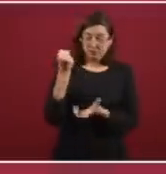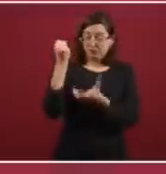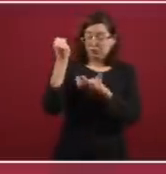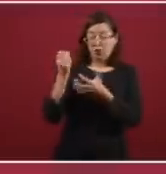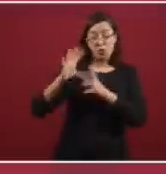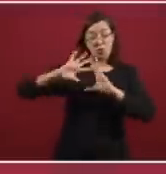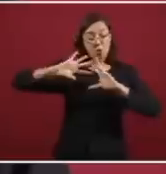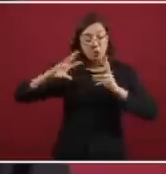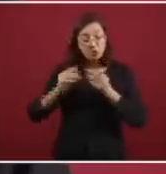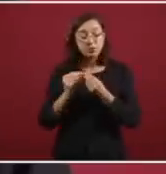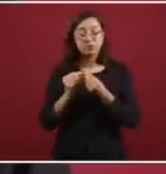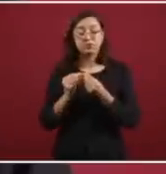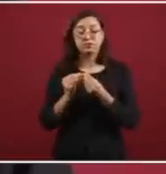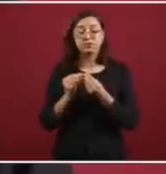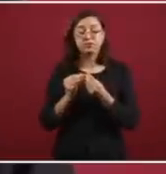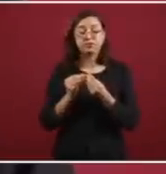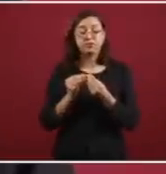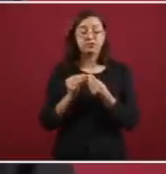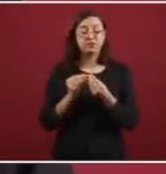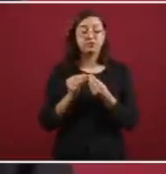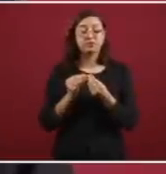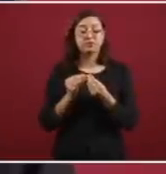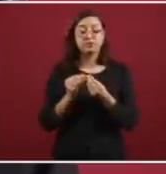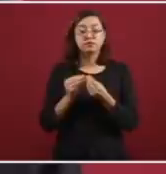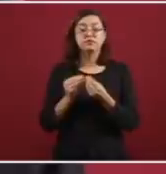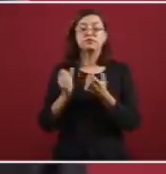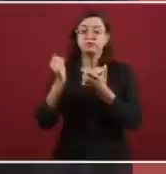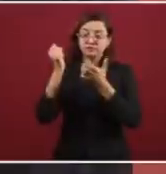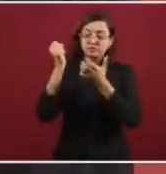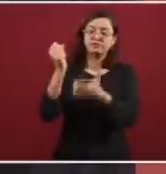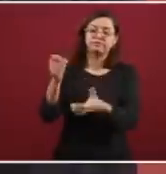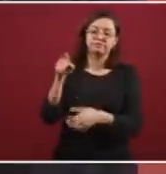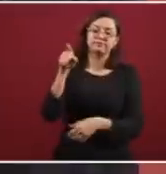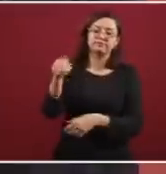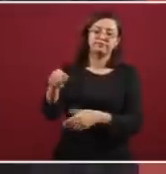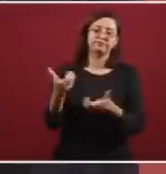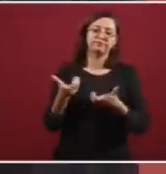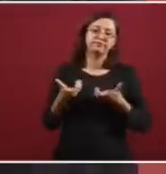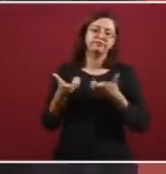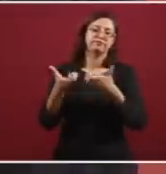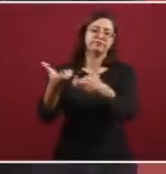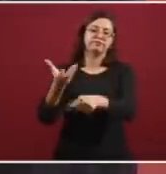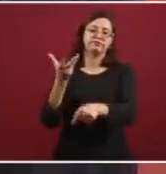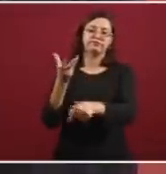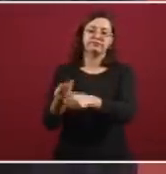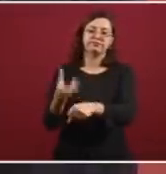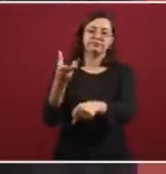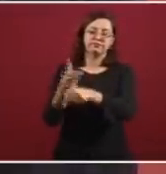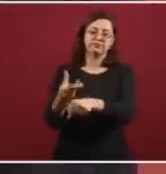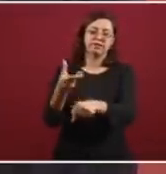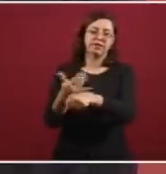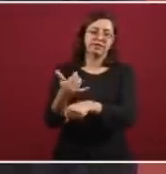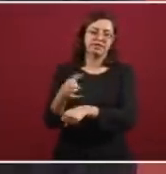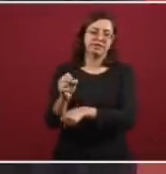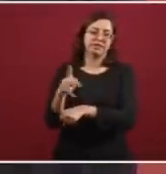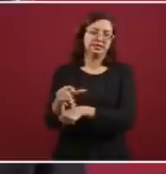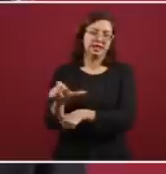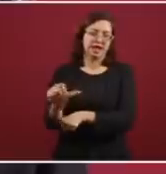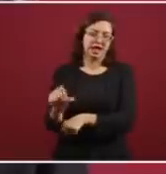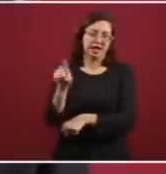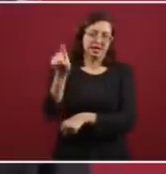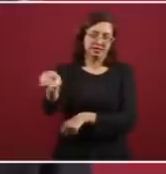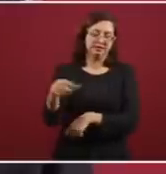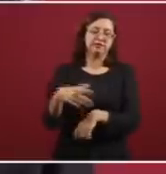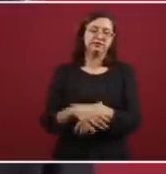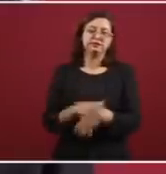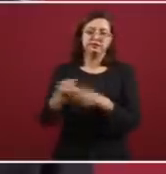venta de esas alhajas, de esas joyas, va a ser para el camino de la Yesca y de las comunidades